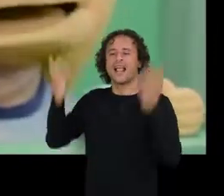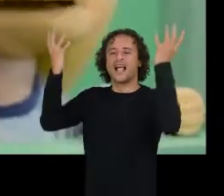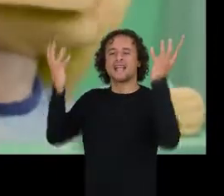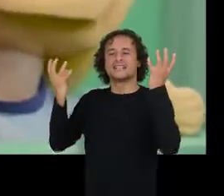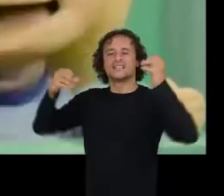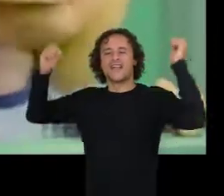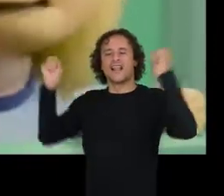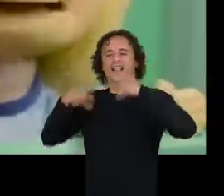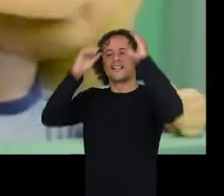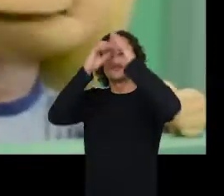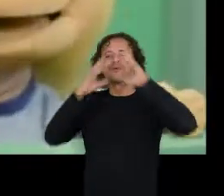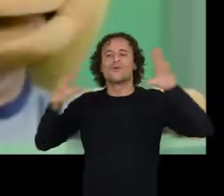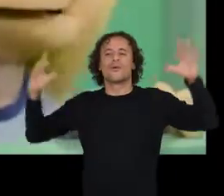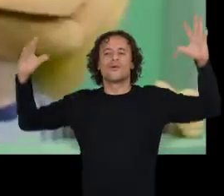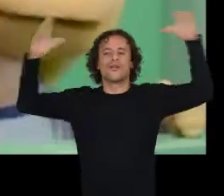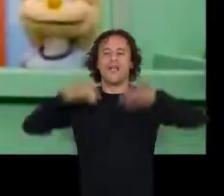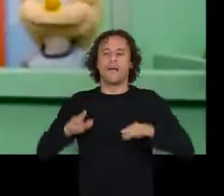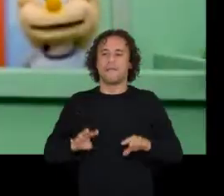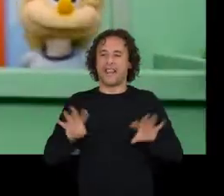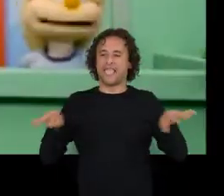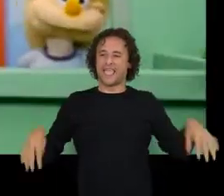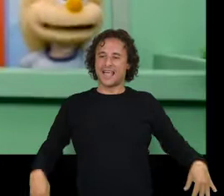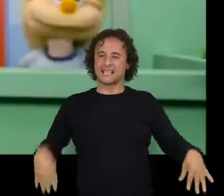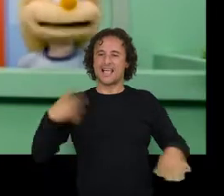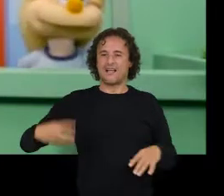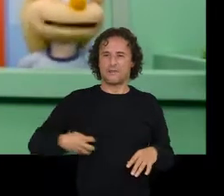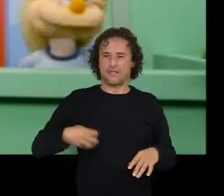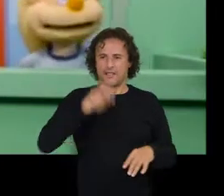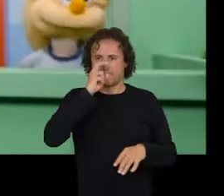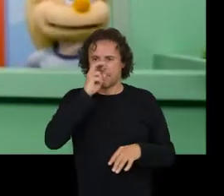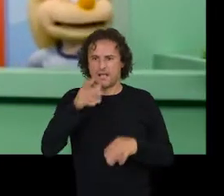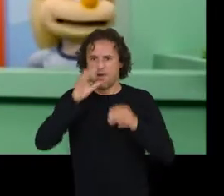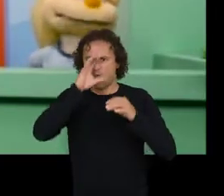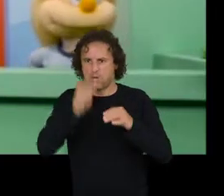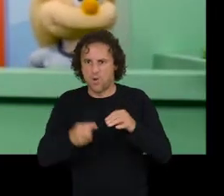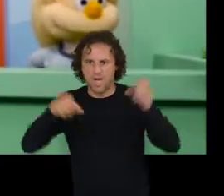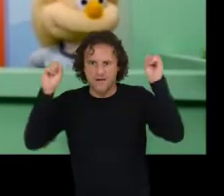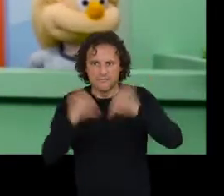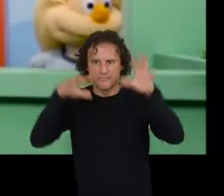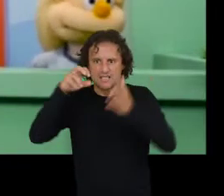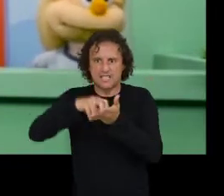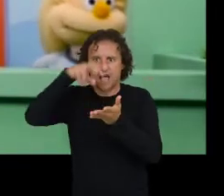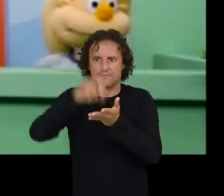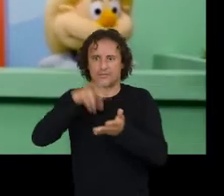encantado. É unha princesa. É o príncipe que unha bruxa converteu en sapo.